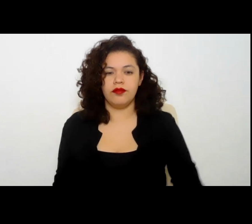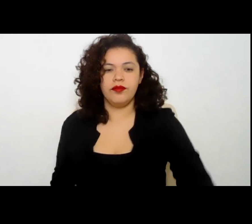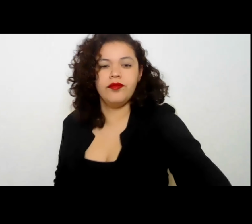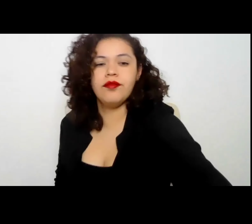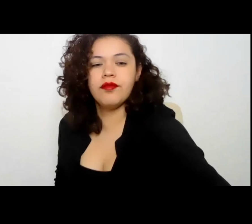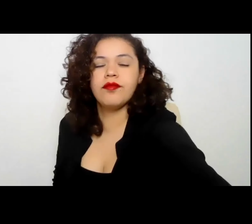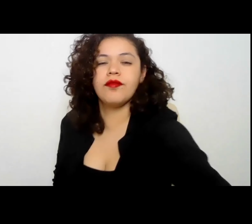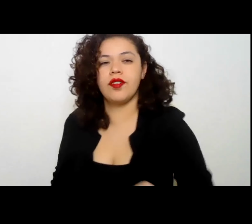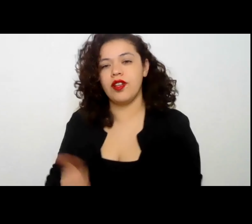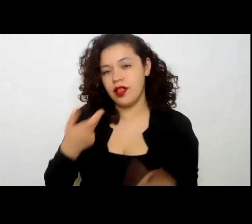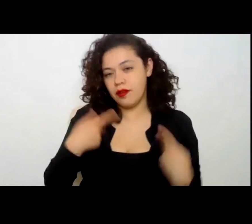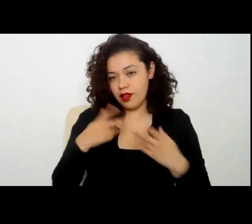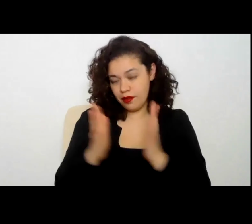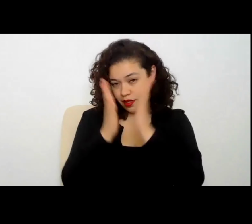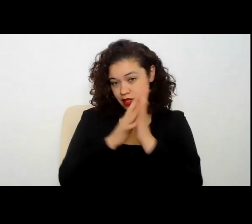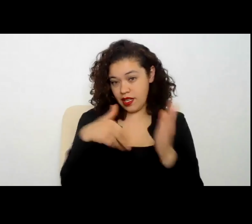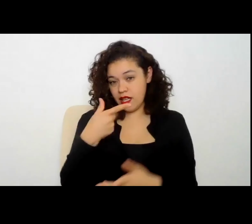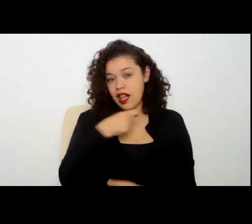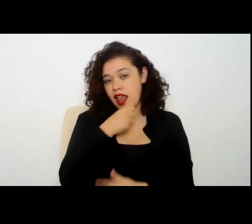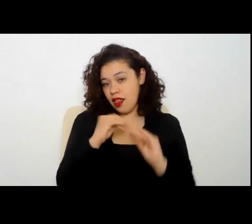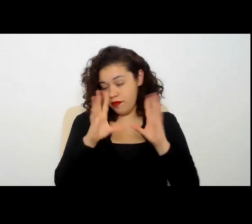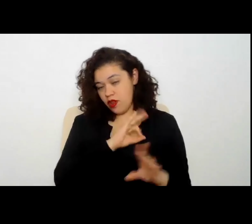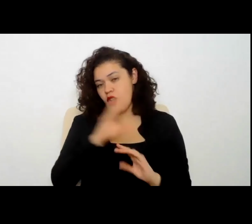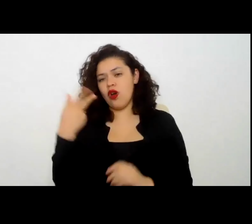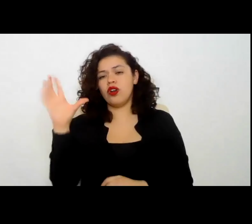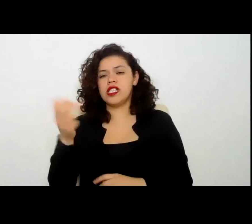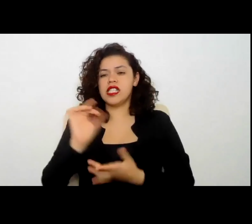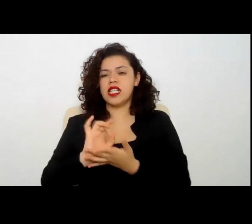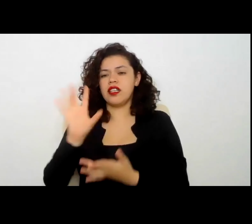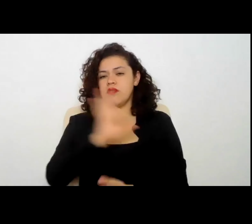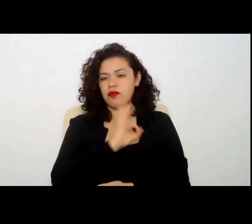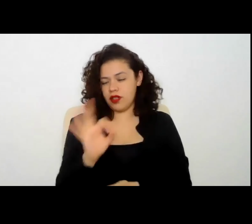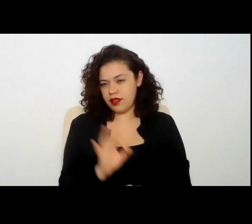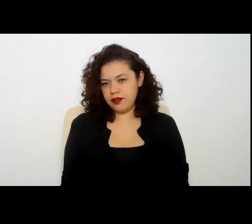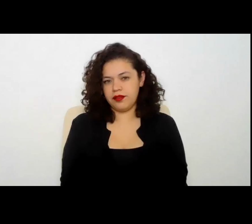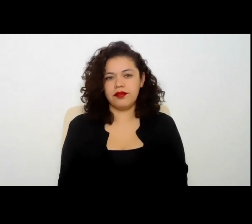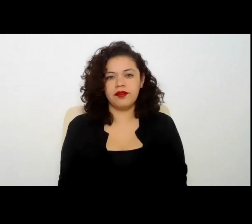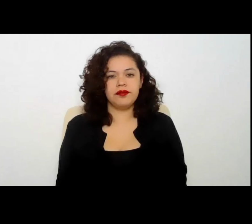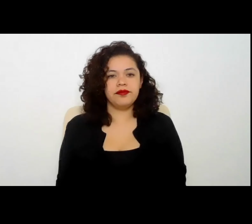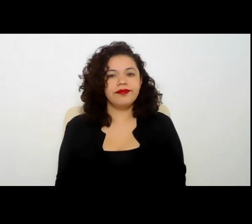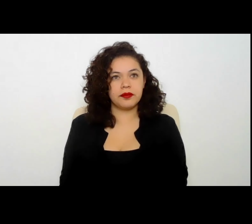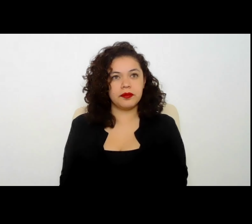¿Alguien más que desee participar puede activar su micrófono o bien colocar la pregunta a través del chat?